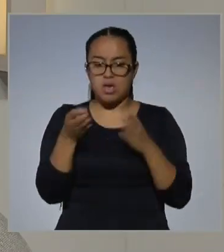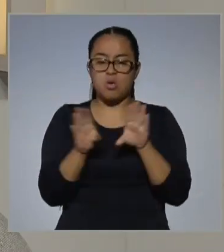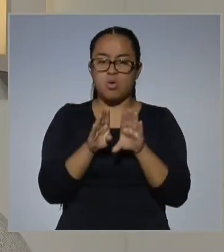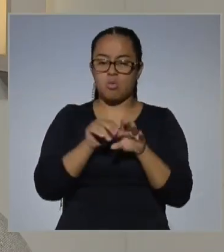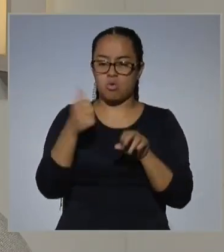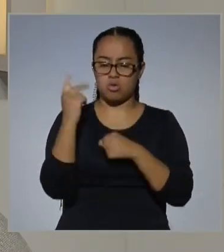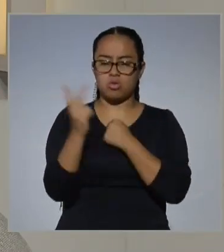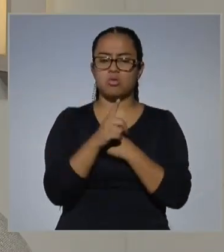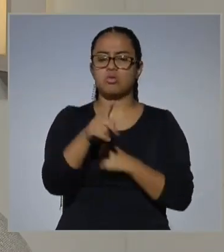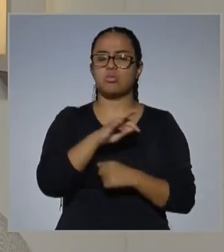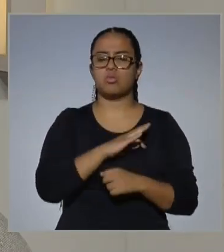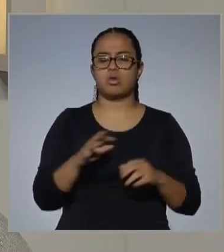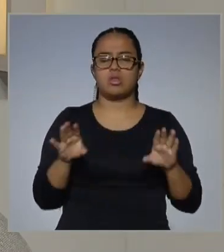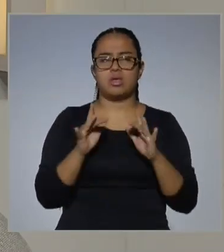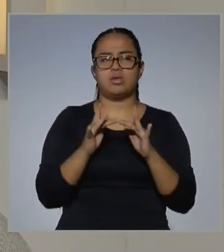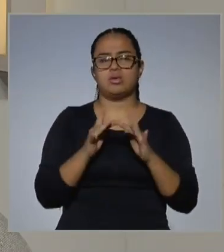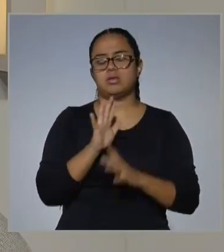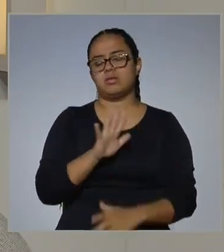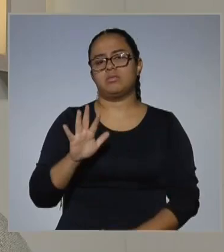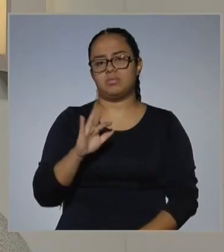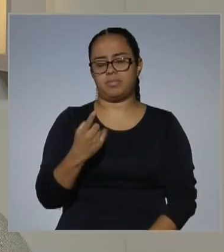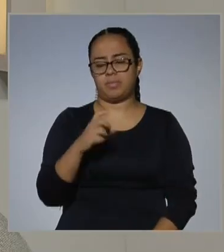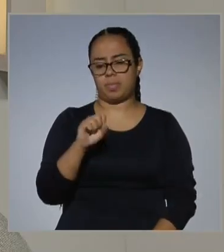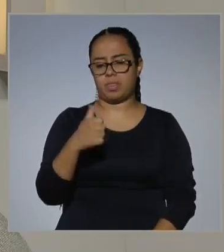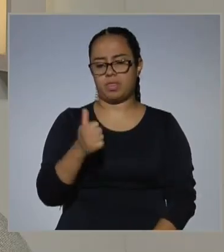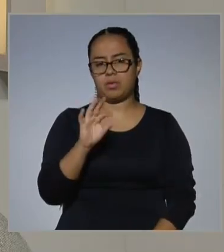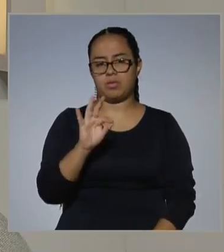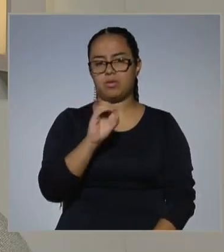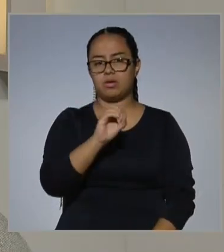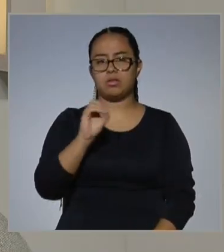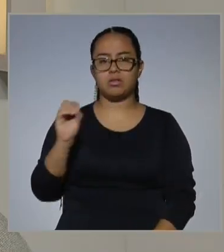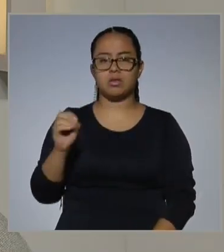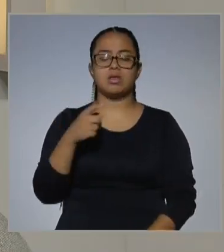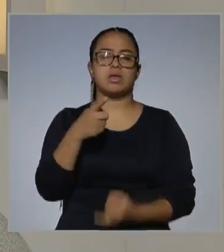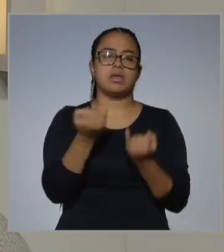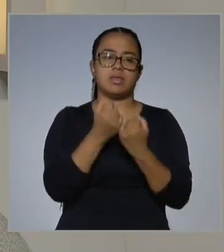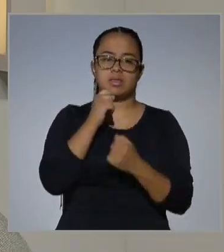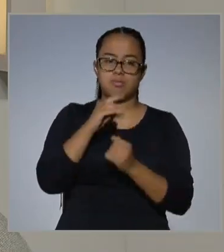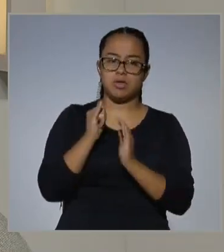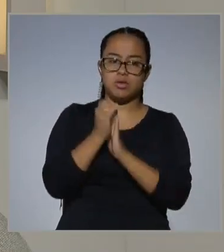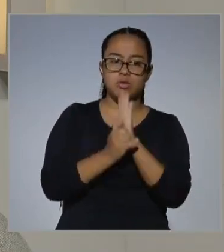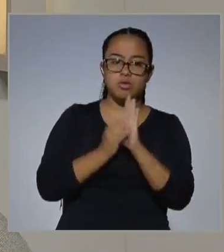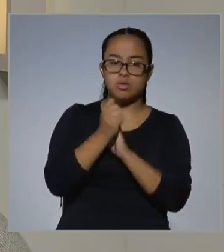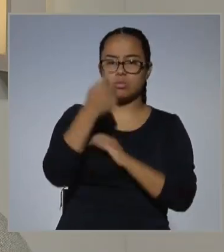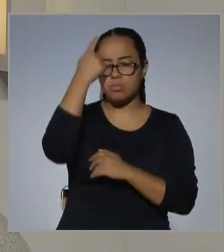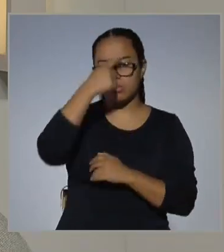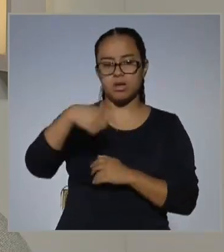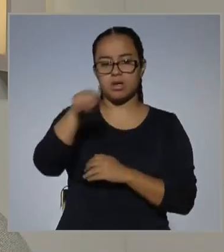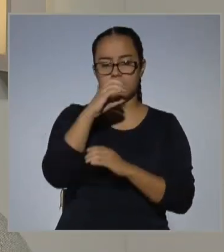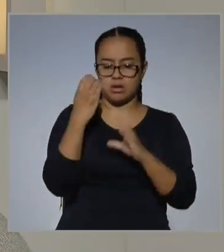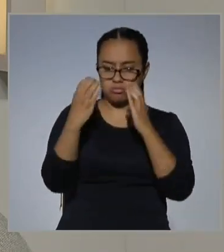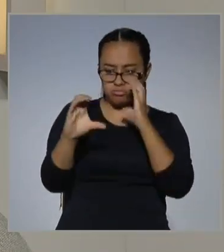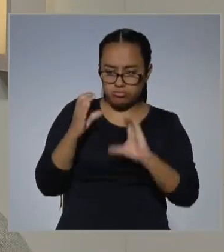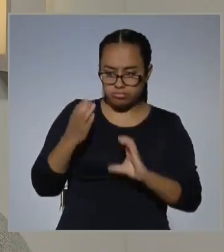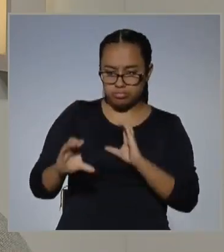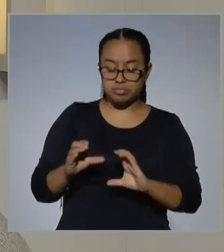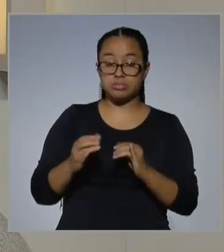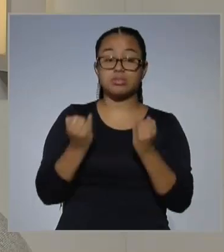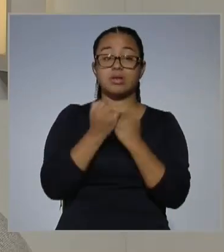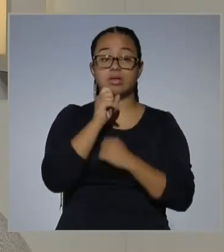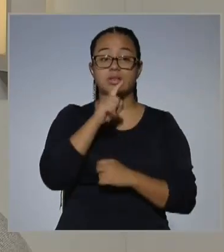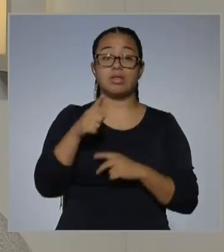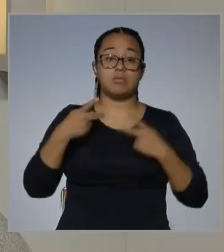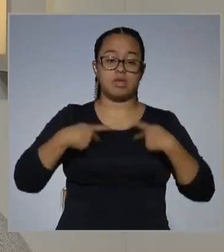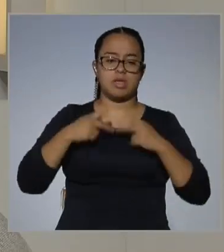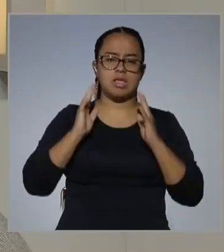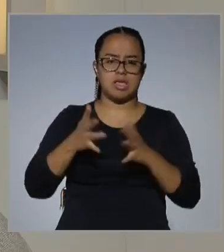llamar al 55 51 66 40 00. Estamos en YouTube también para que nos dejen sus mensajes. Y ya las personas nos